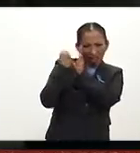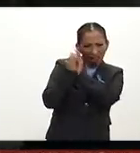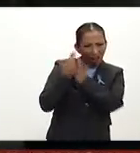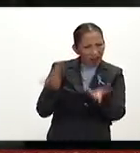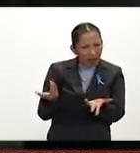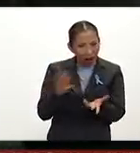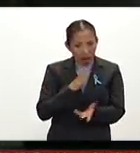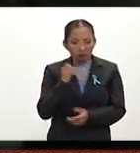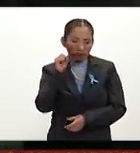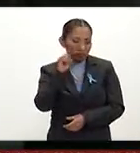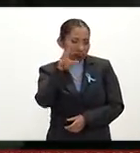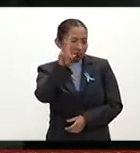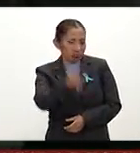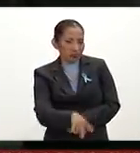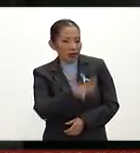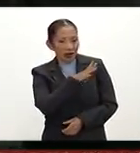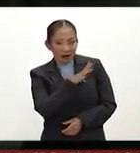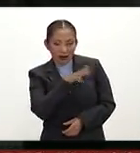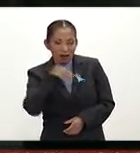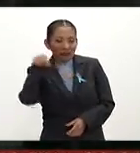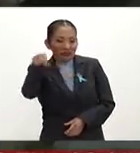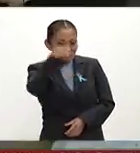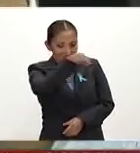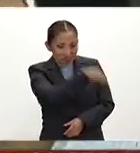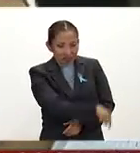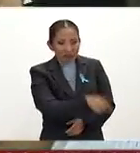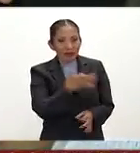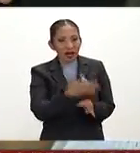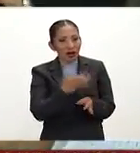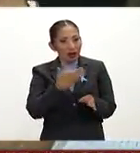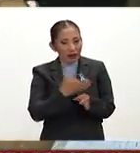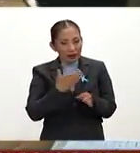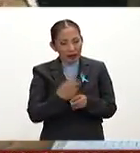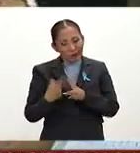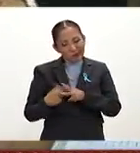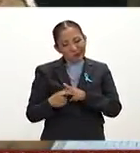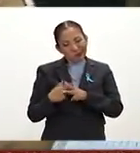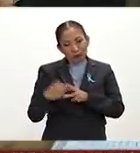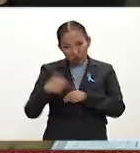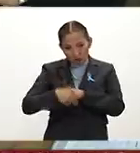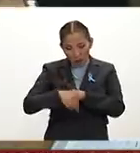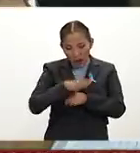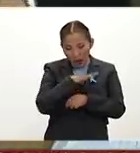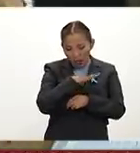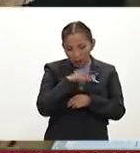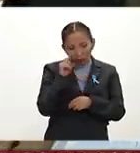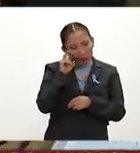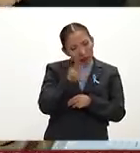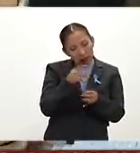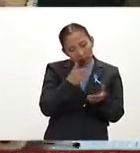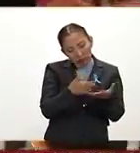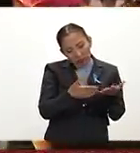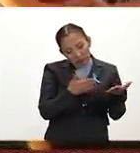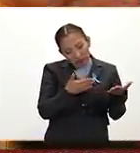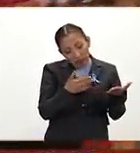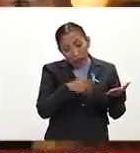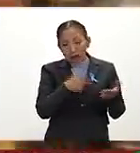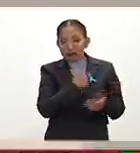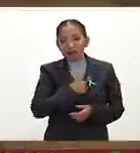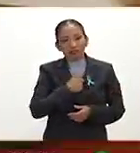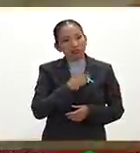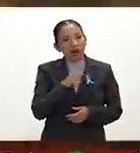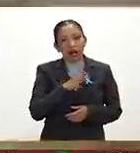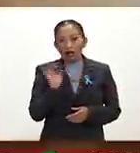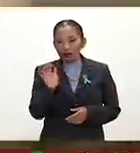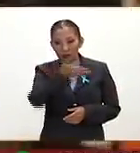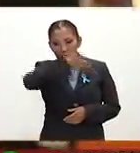situaciones. Sí, ya hay ahorita estadísticas, incluso, y desafortunadamente, al